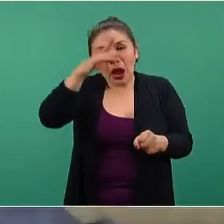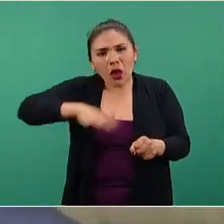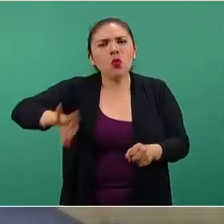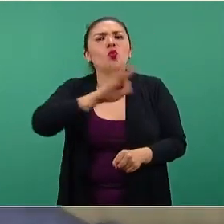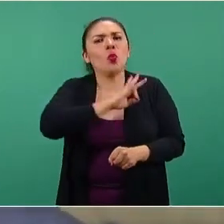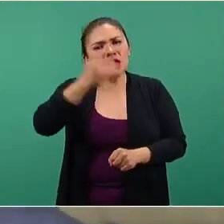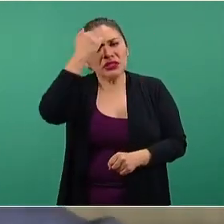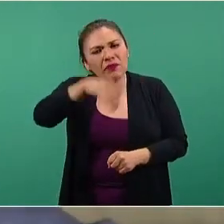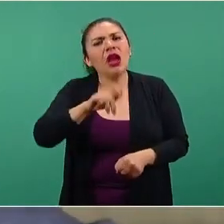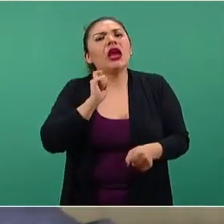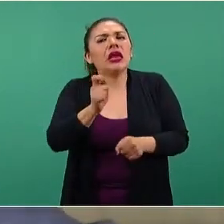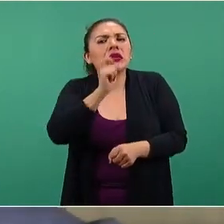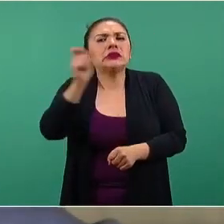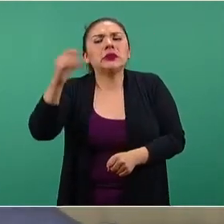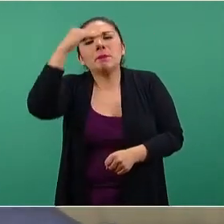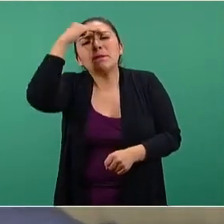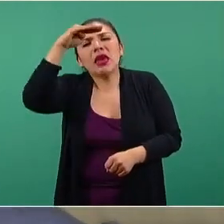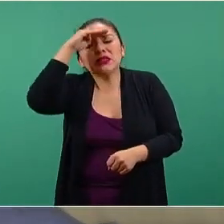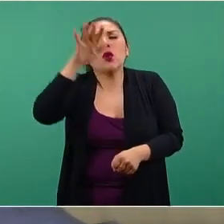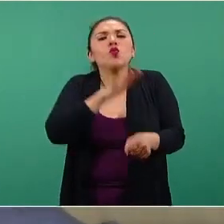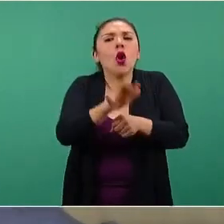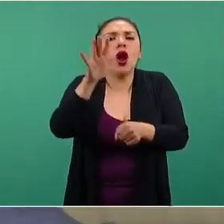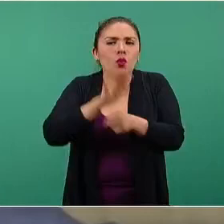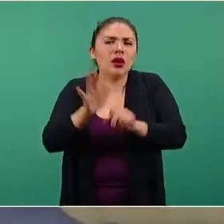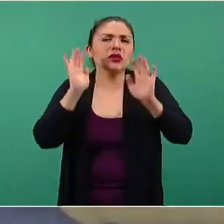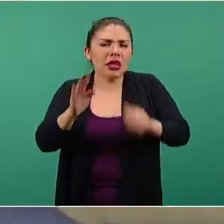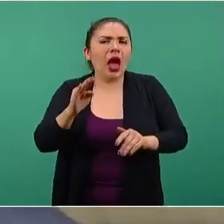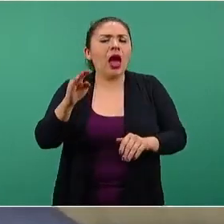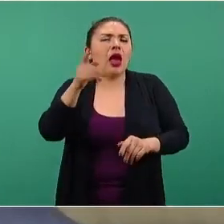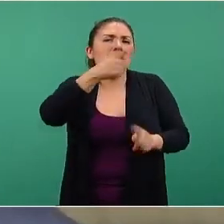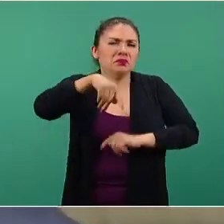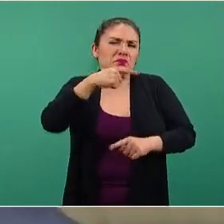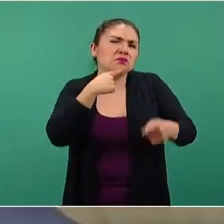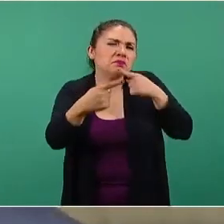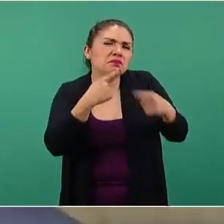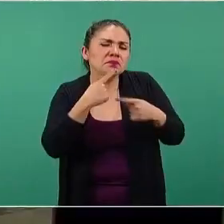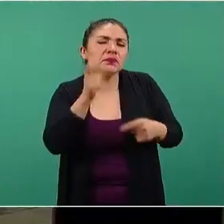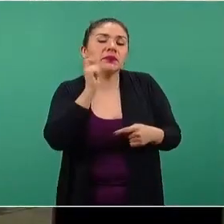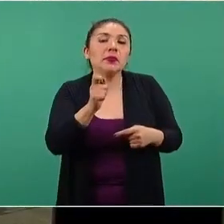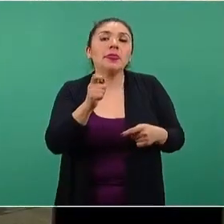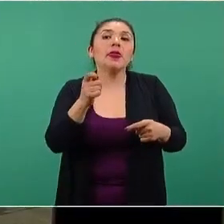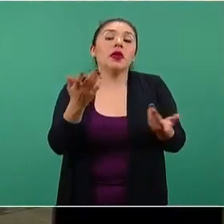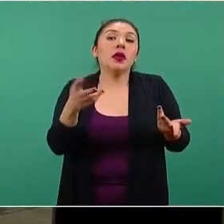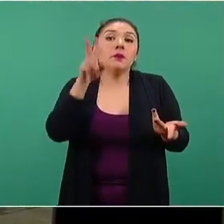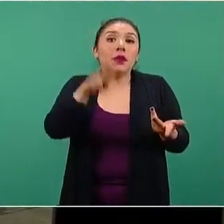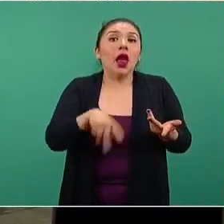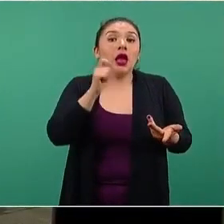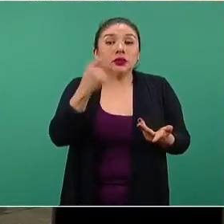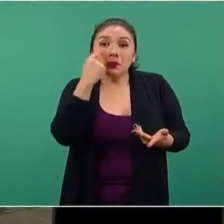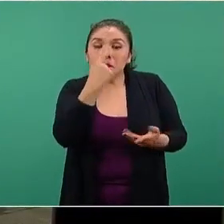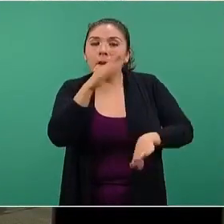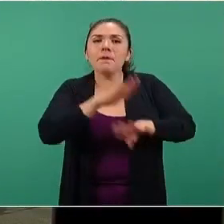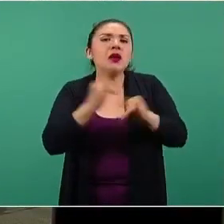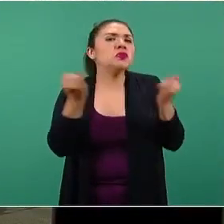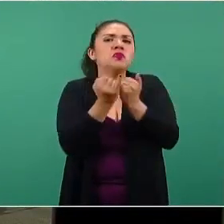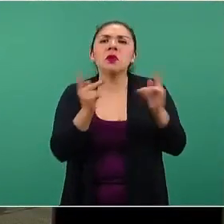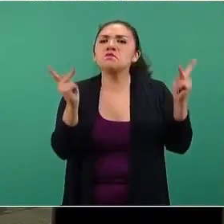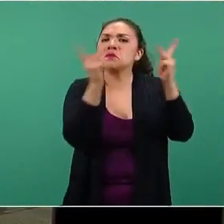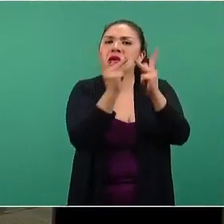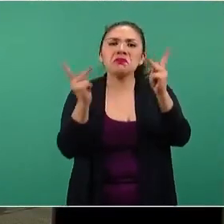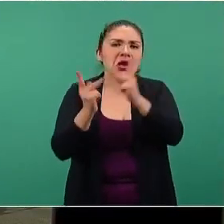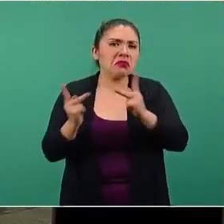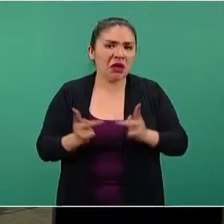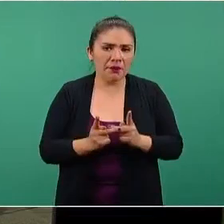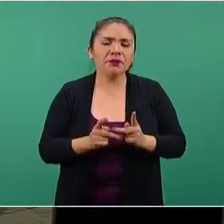conozca cuáles son las posturas, según se ha comentado en la comunidad de salud pública global, pues desde luego son visiones muy coincidentes,